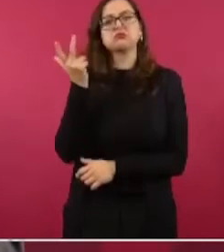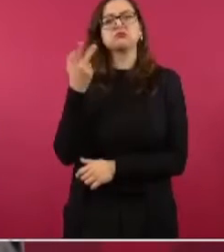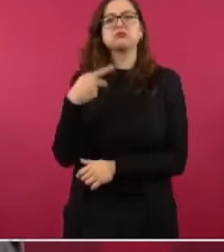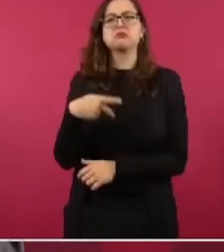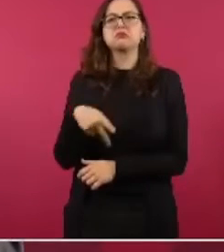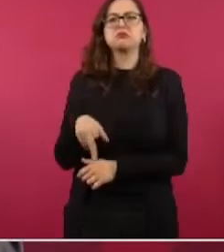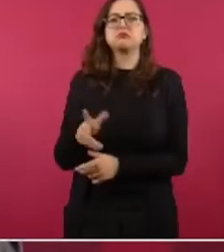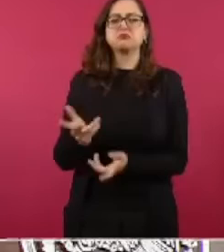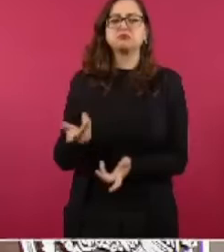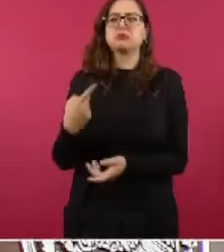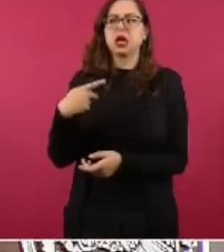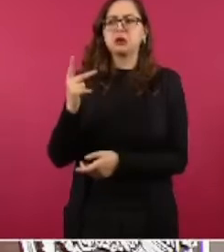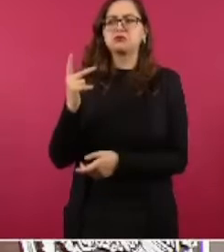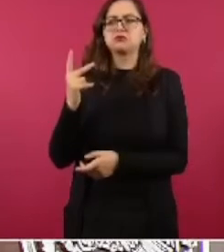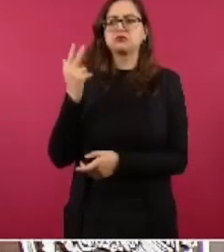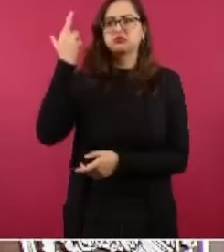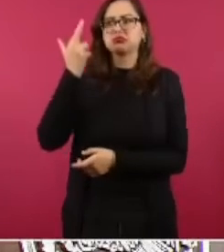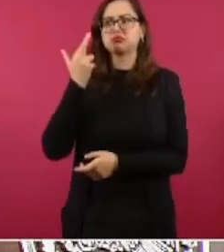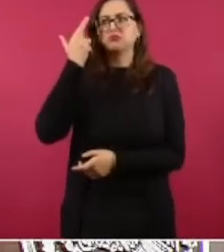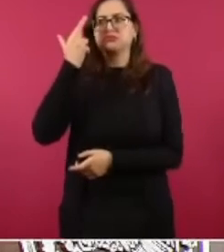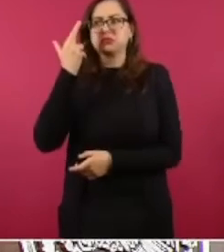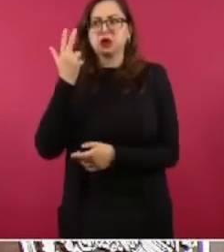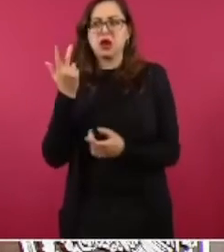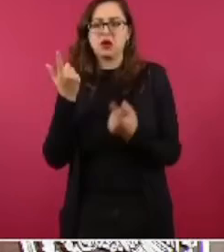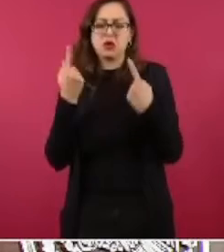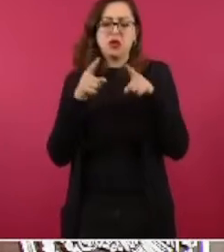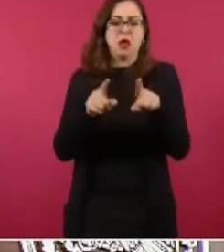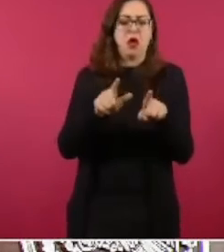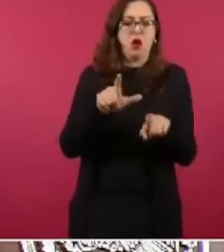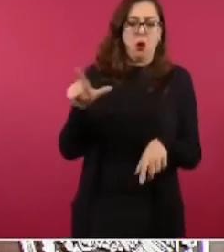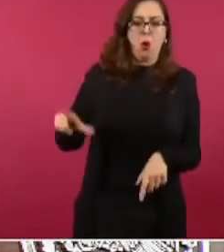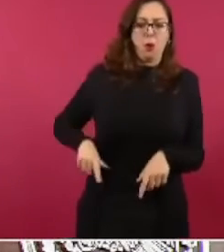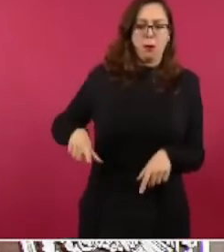democrática, parlamentaria. Me ha tocado estar